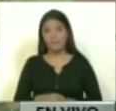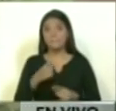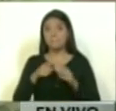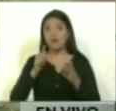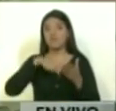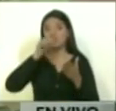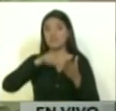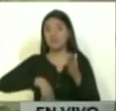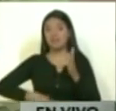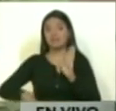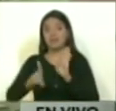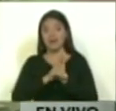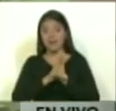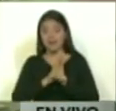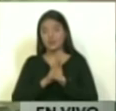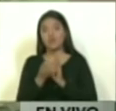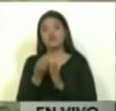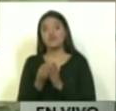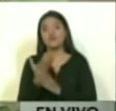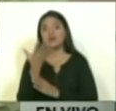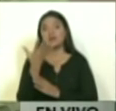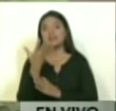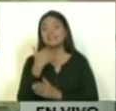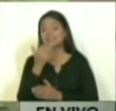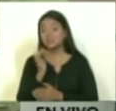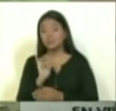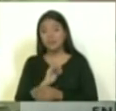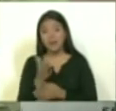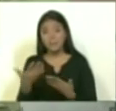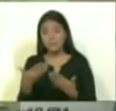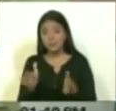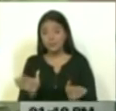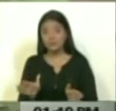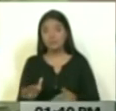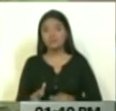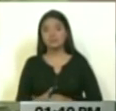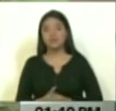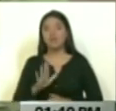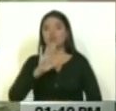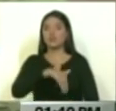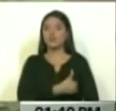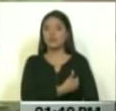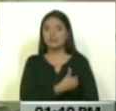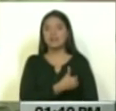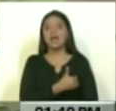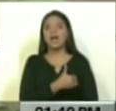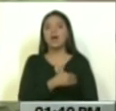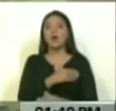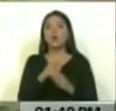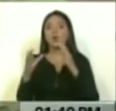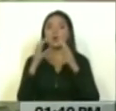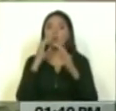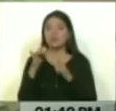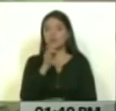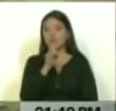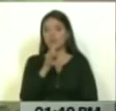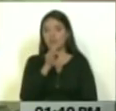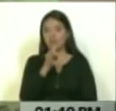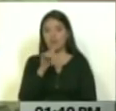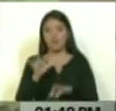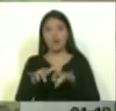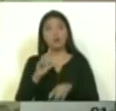decreto para la creación y pronta inauguración de la Universidad de las Telecomunicaciones y la Informática. Todo aquel